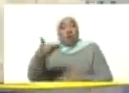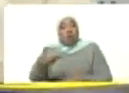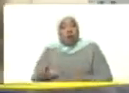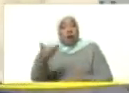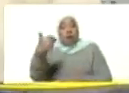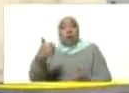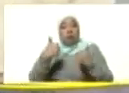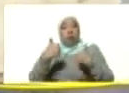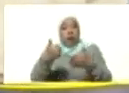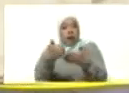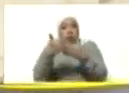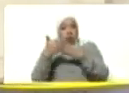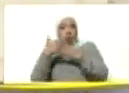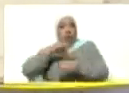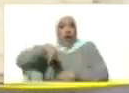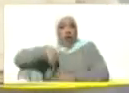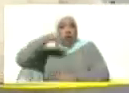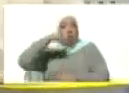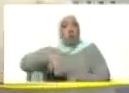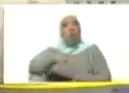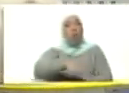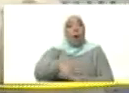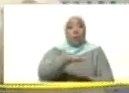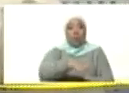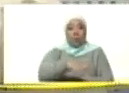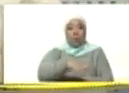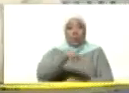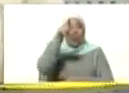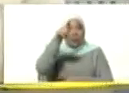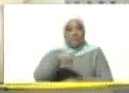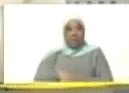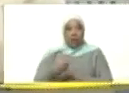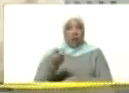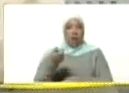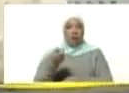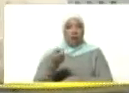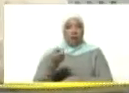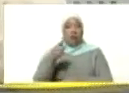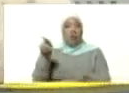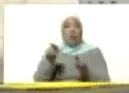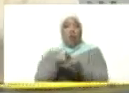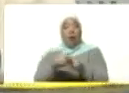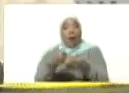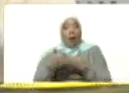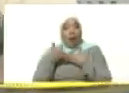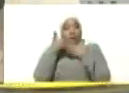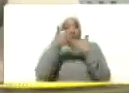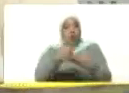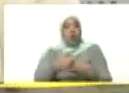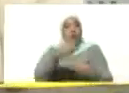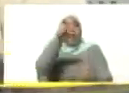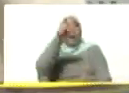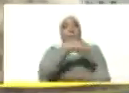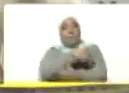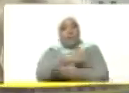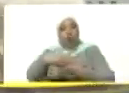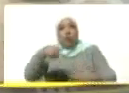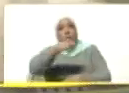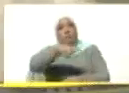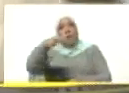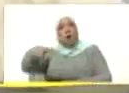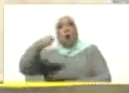la vida no solo de nuestros pueblos, sino que llevaron a impactar la vida de millones de hombres y mujeres de